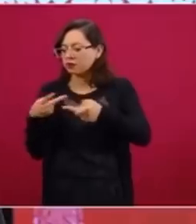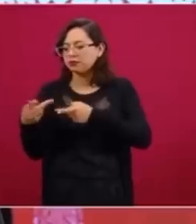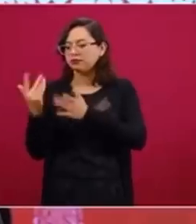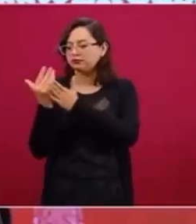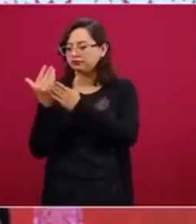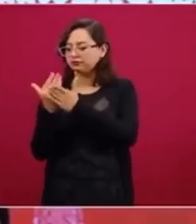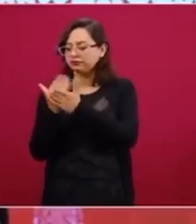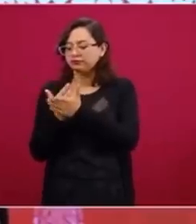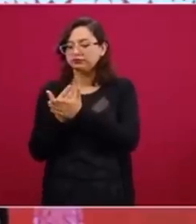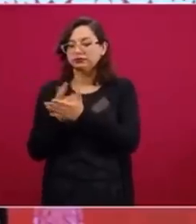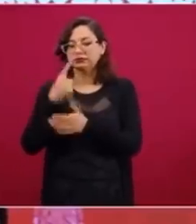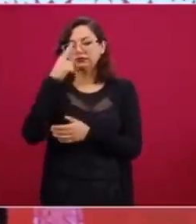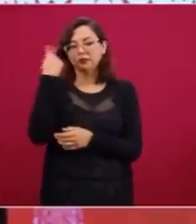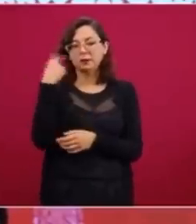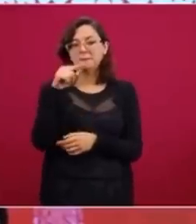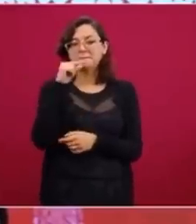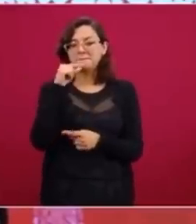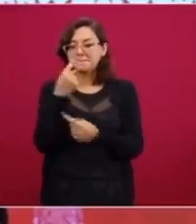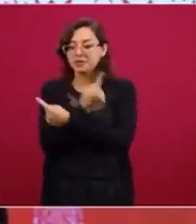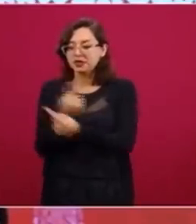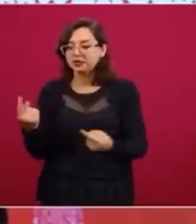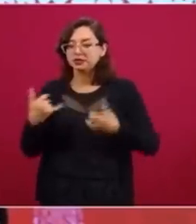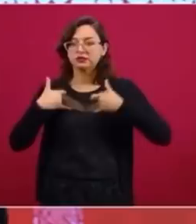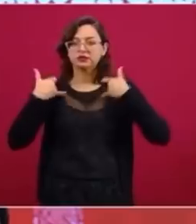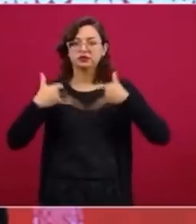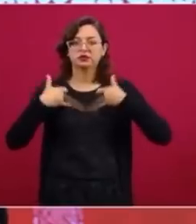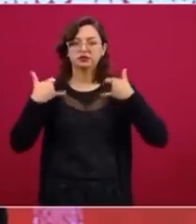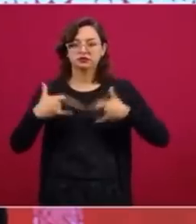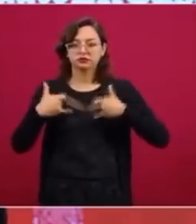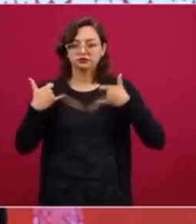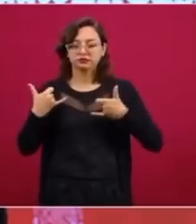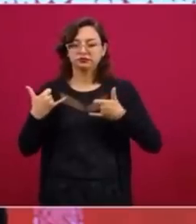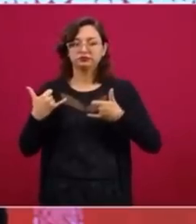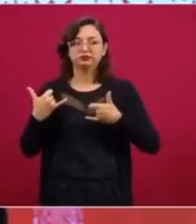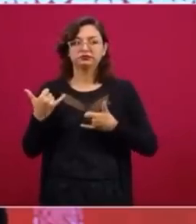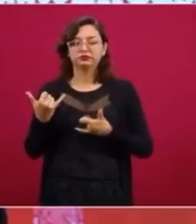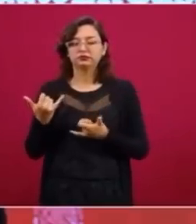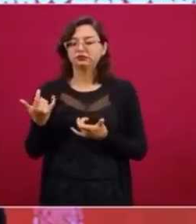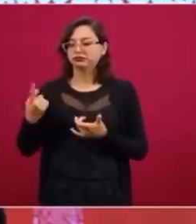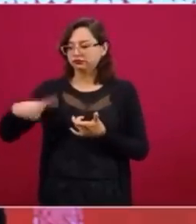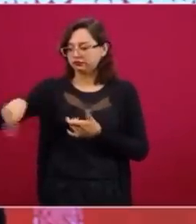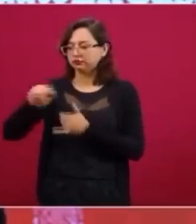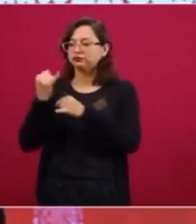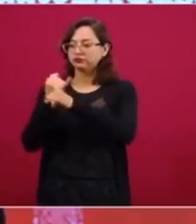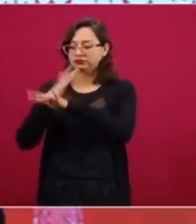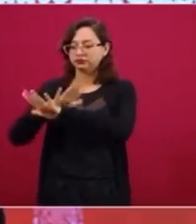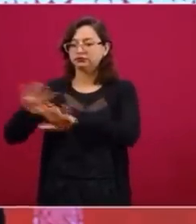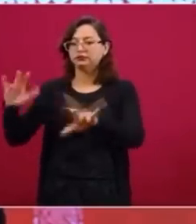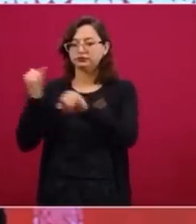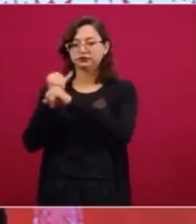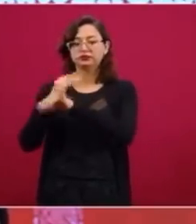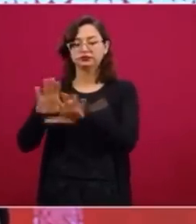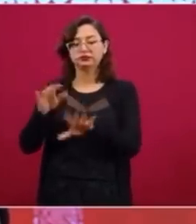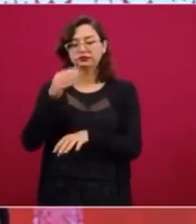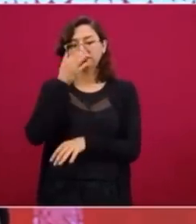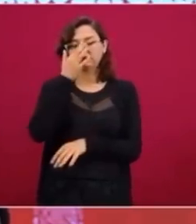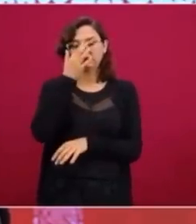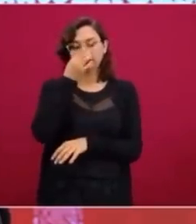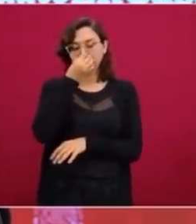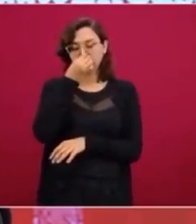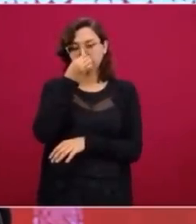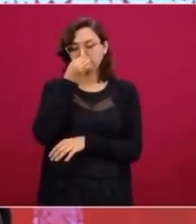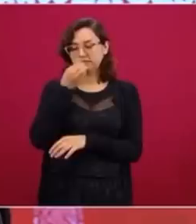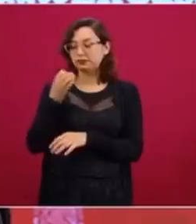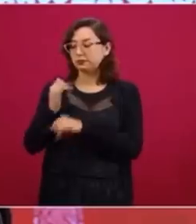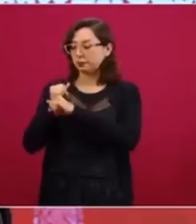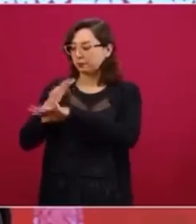para que los niños, los jóvenes sigan recibiendo información, conocimiento